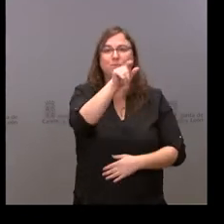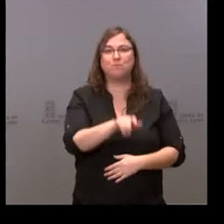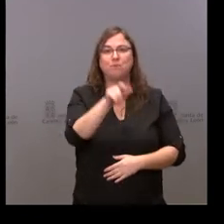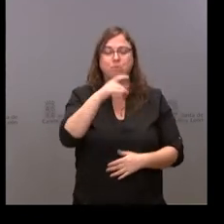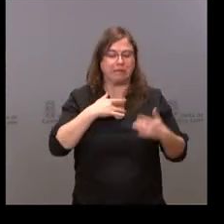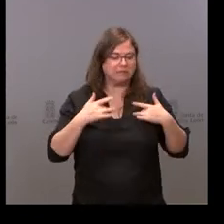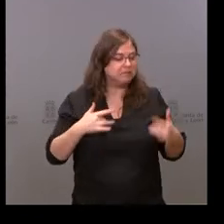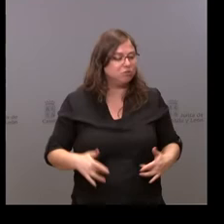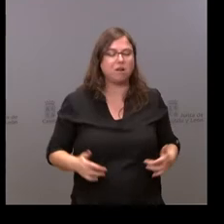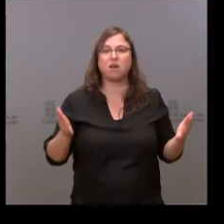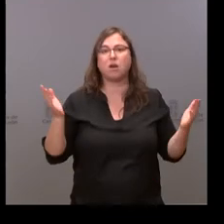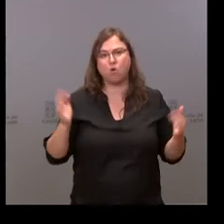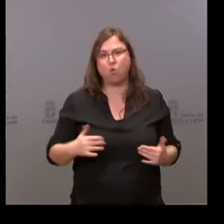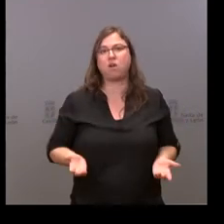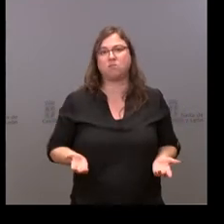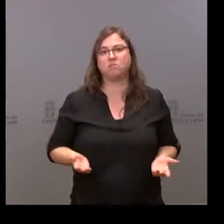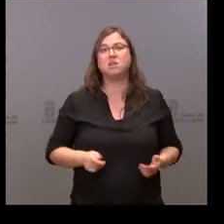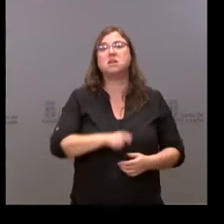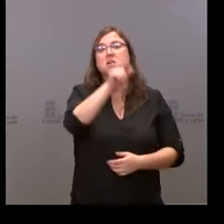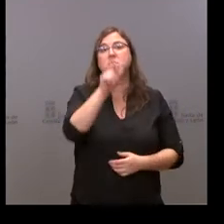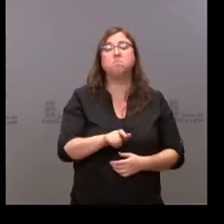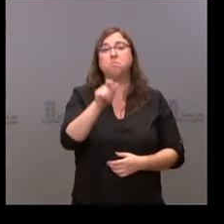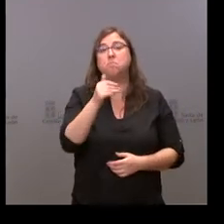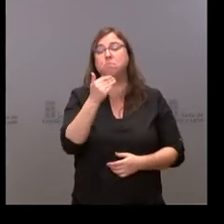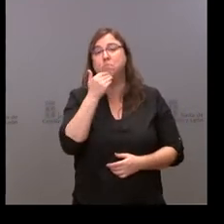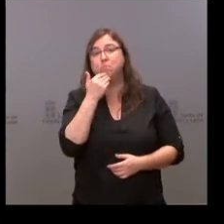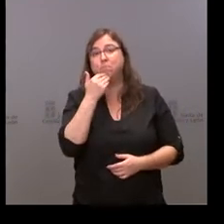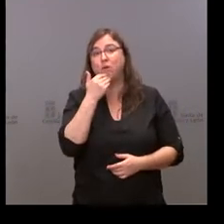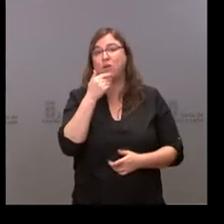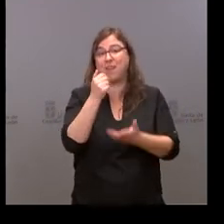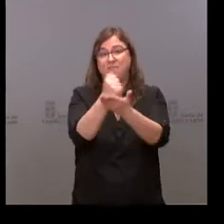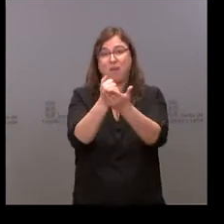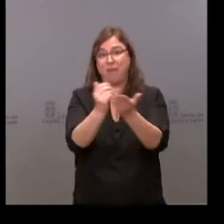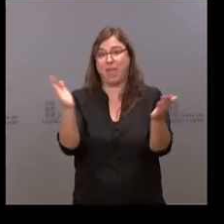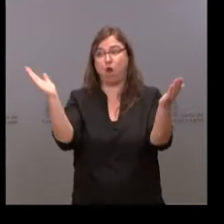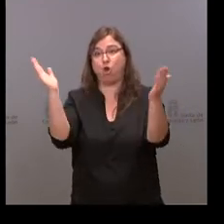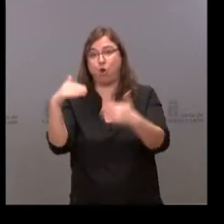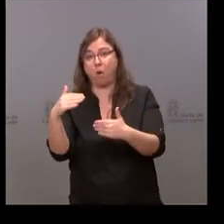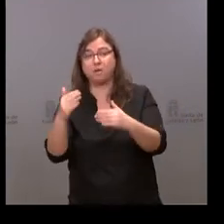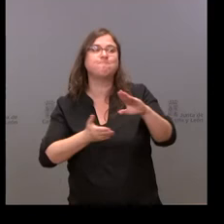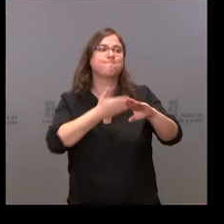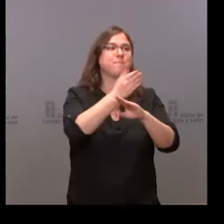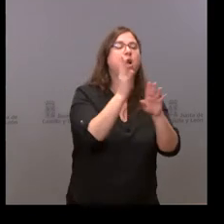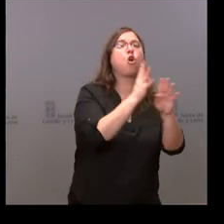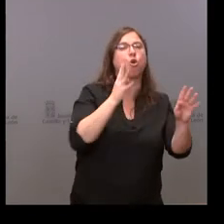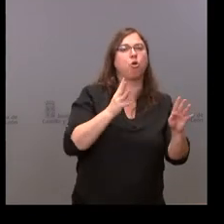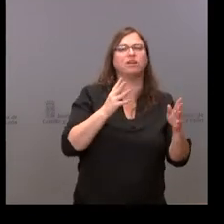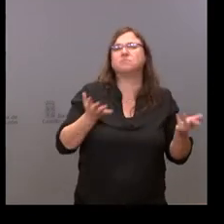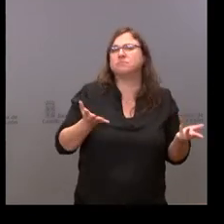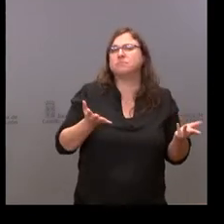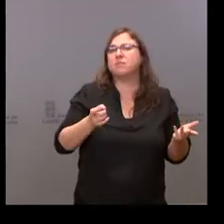síntomas realmente y que era gente que ante la escasez de tests en las farmacias se presentaban allí no sé cómo